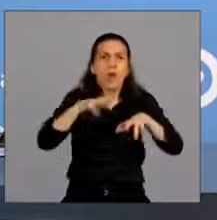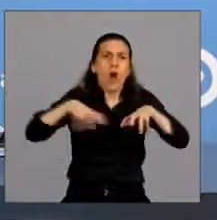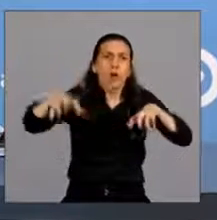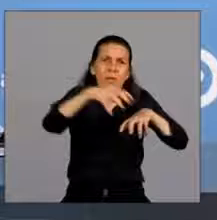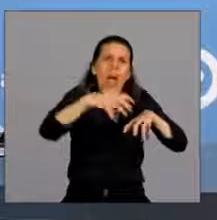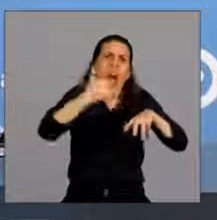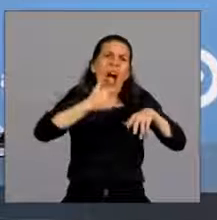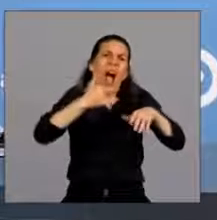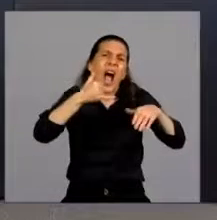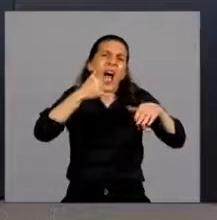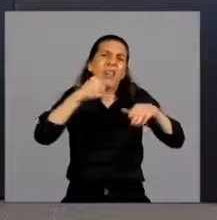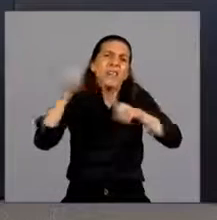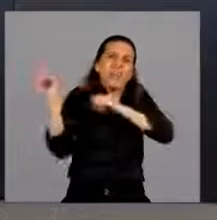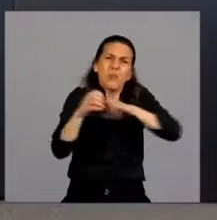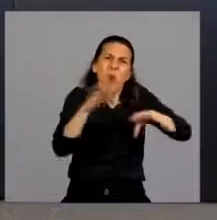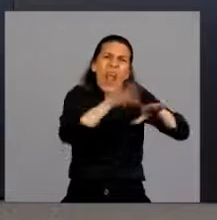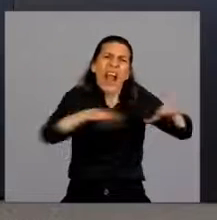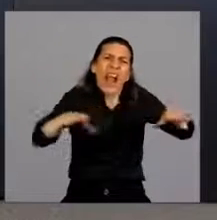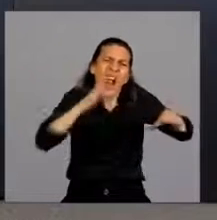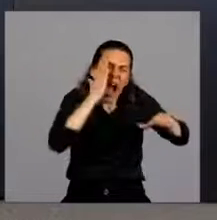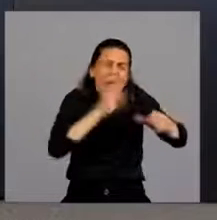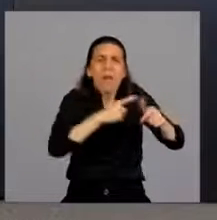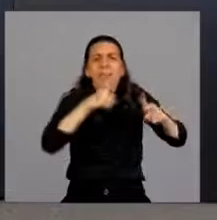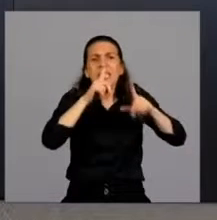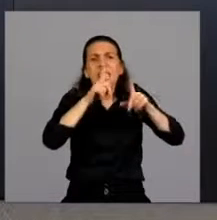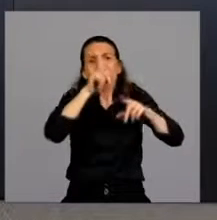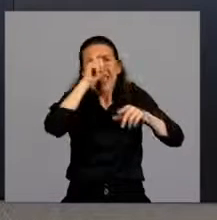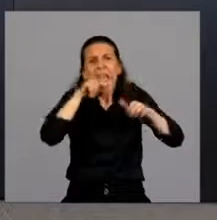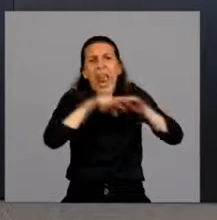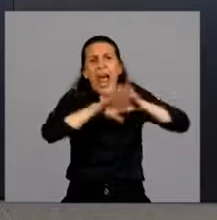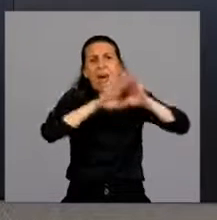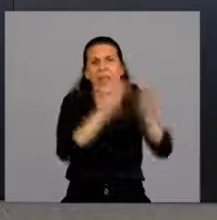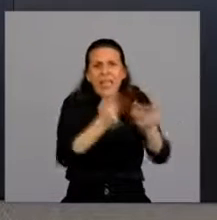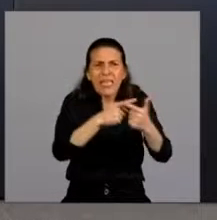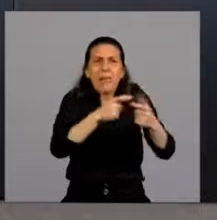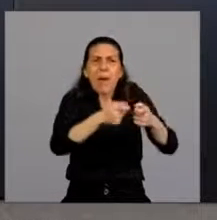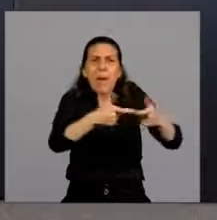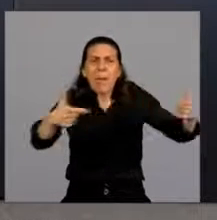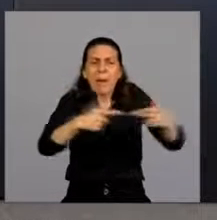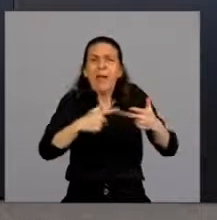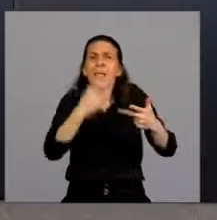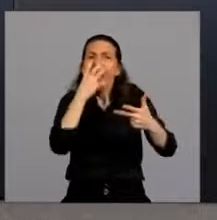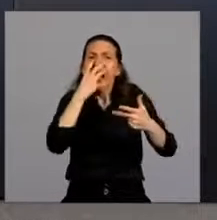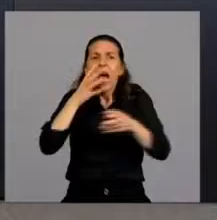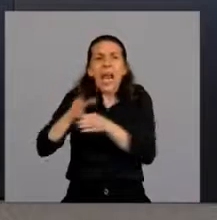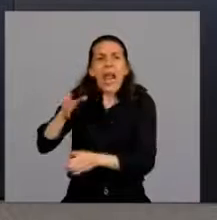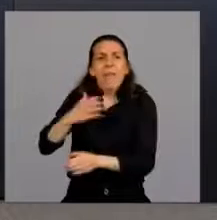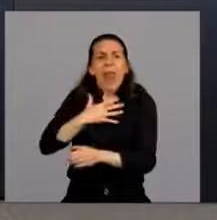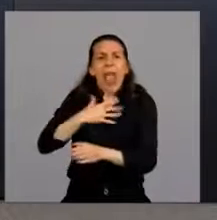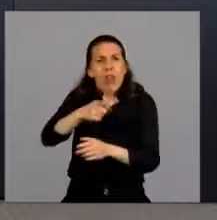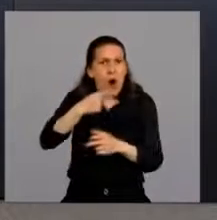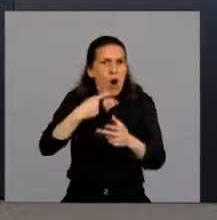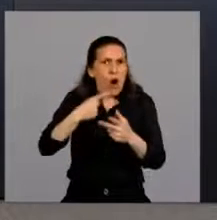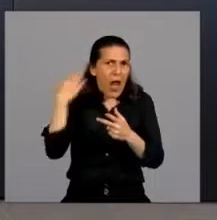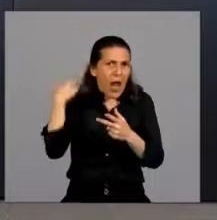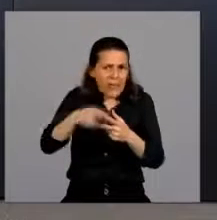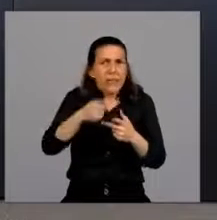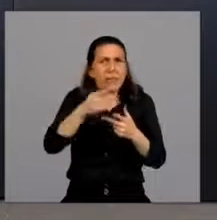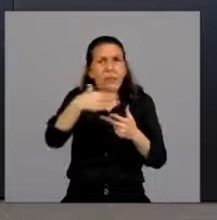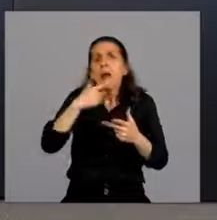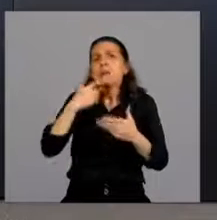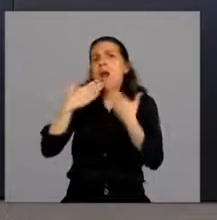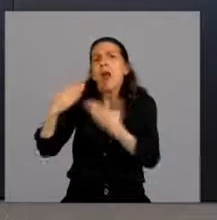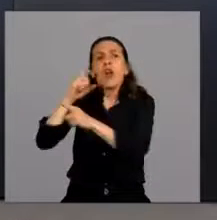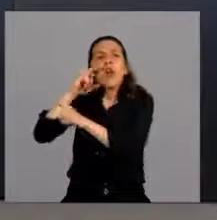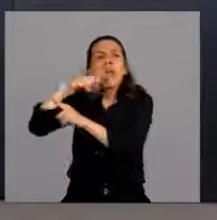incorporado camas de internación general, de terapia intensiva, hemos incorporado respiradores que nos provee y agradezco mucho acá presente al Ministro de Salud,